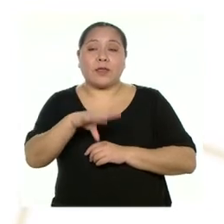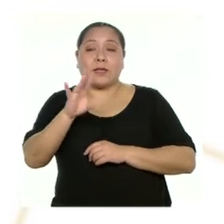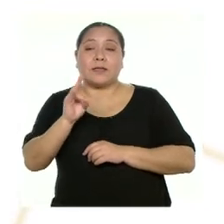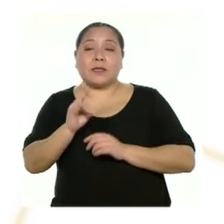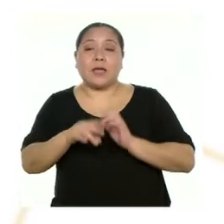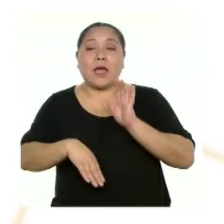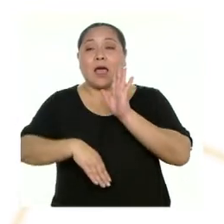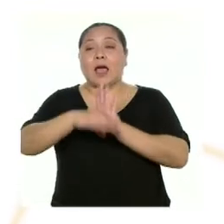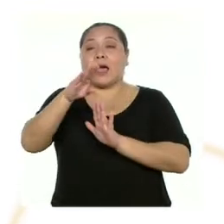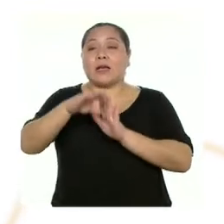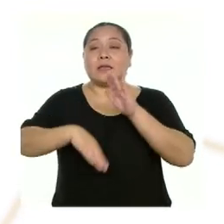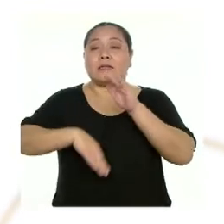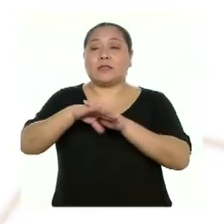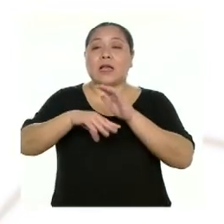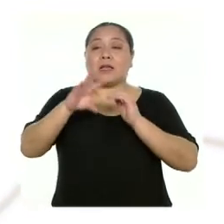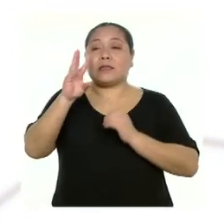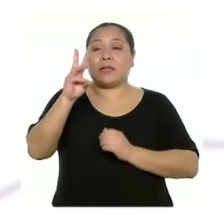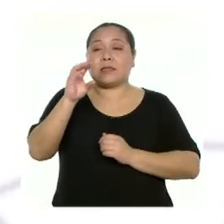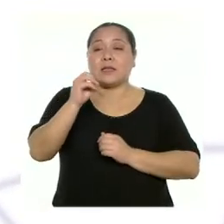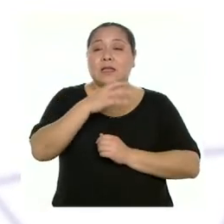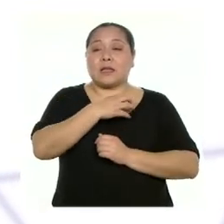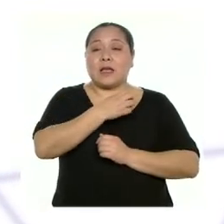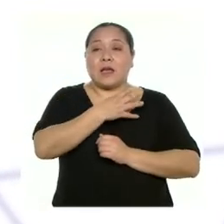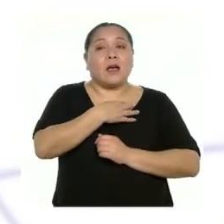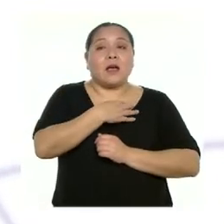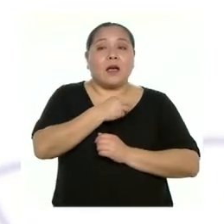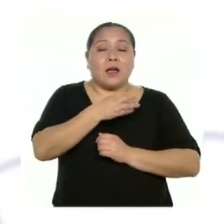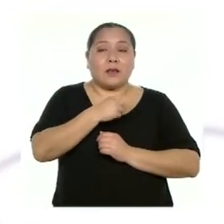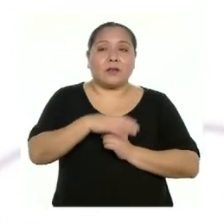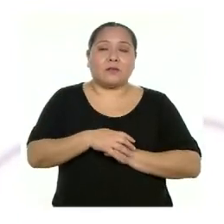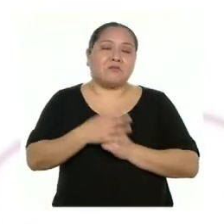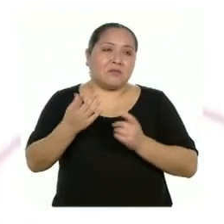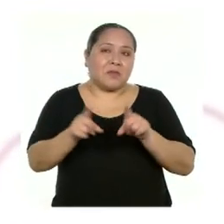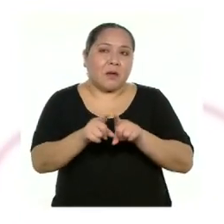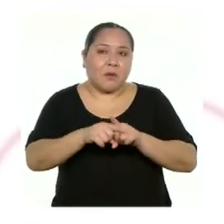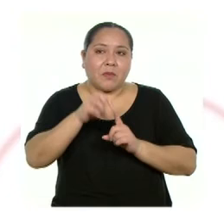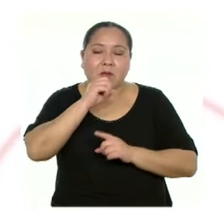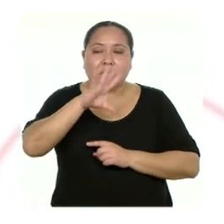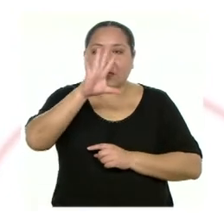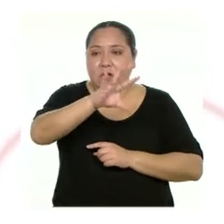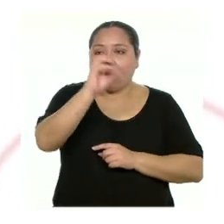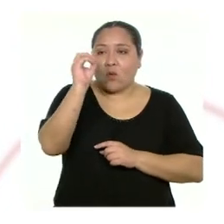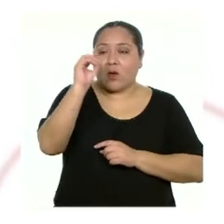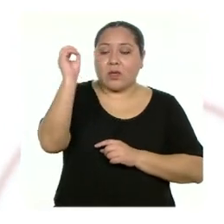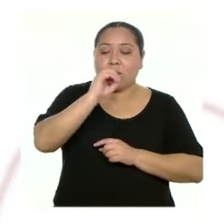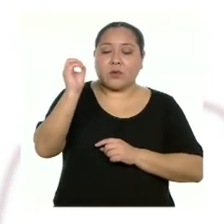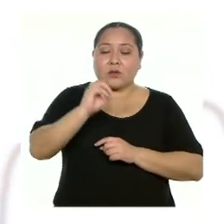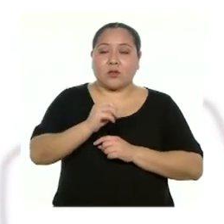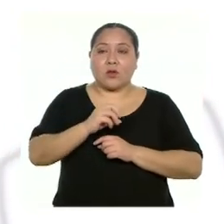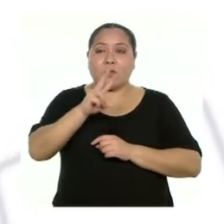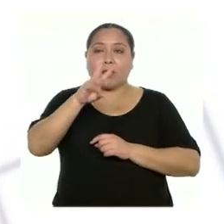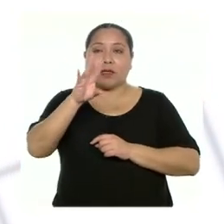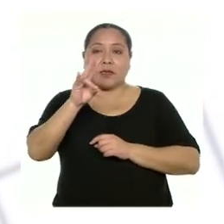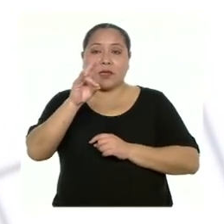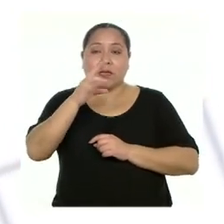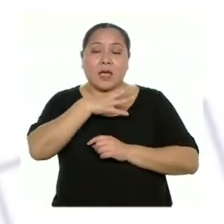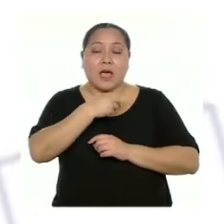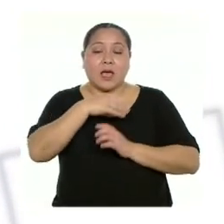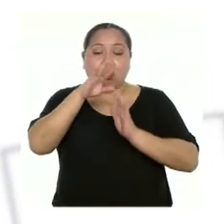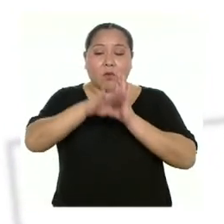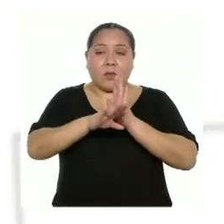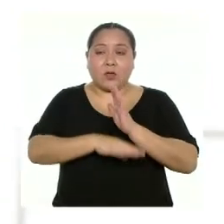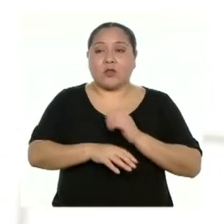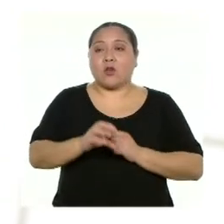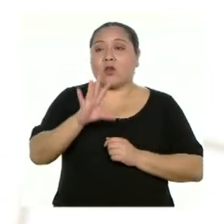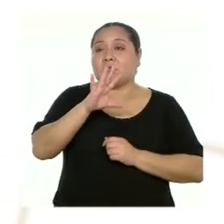años. También podríamos decir que el 50% tenía 27 años o menos, o que el 50% tenía